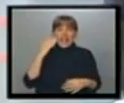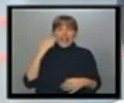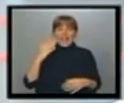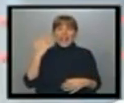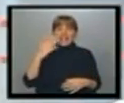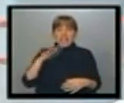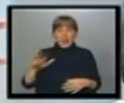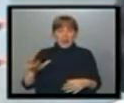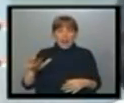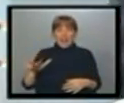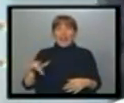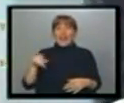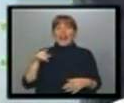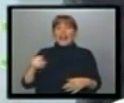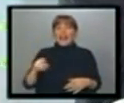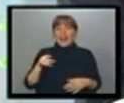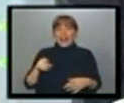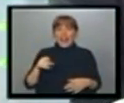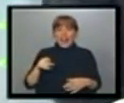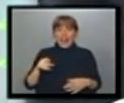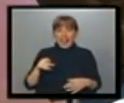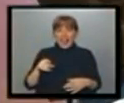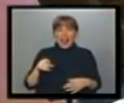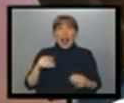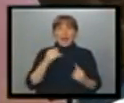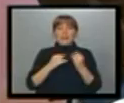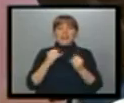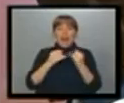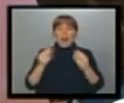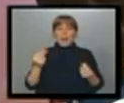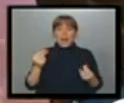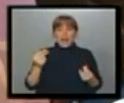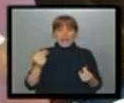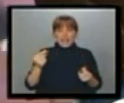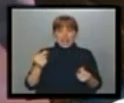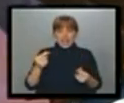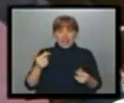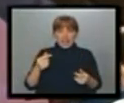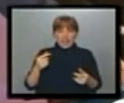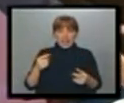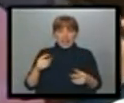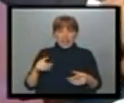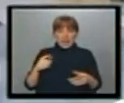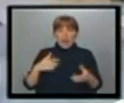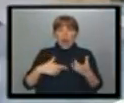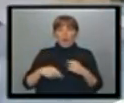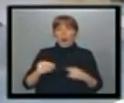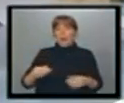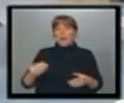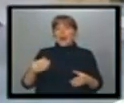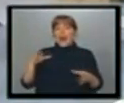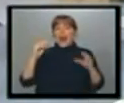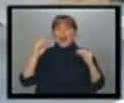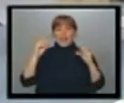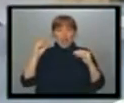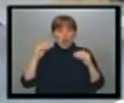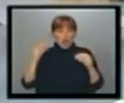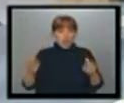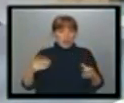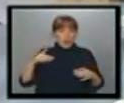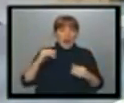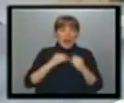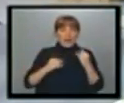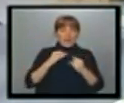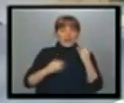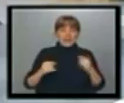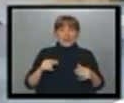que ir a comprar el precio. Tenés que almorzar a las 4 de la tarde, no. No, pero te lo compras para la cena, suponete. Bueno, basta. ¿Entendés? Basta. Pero eso sí, la bandeja